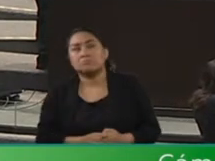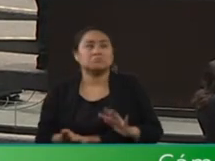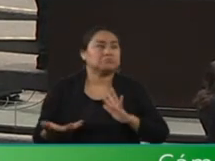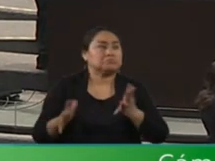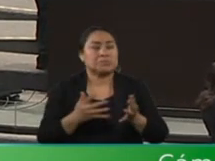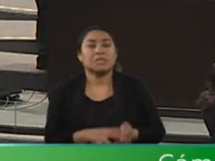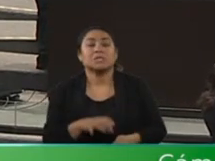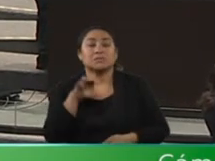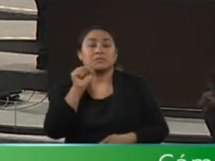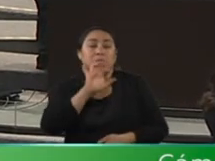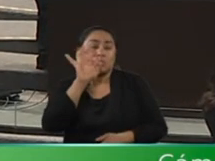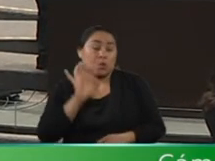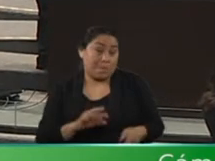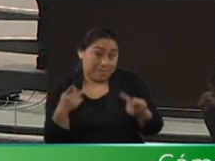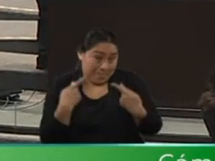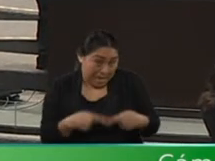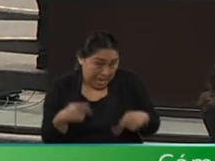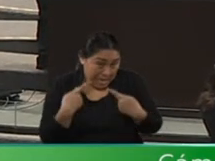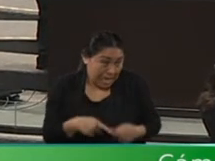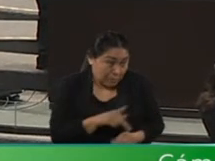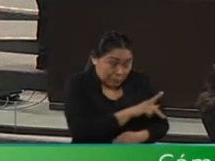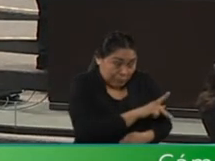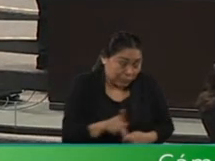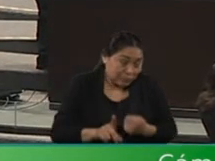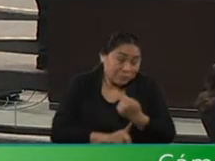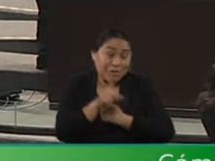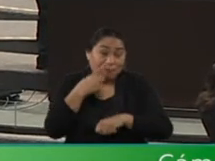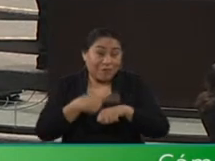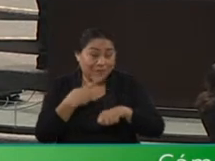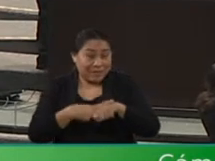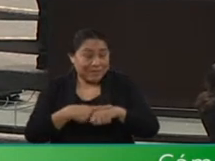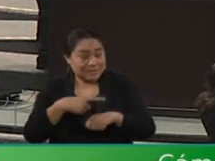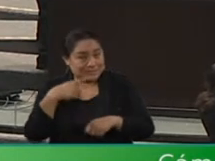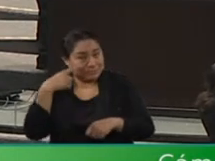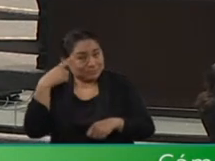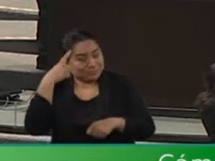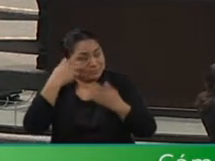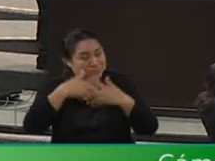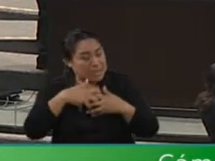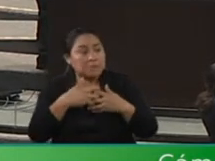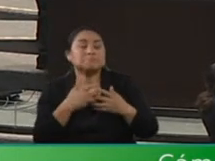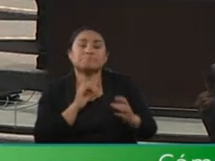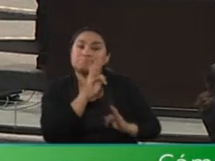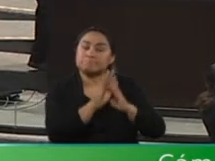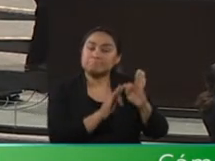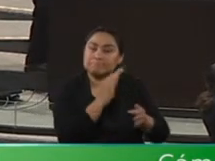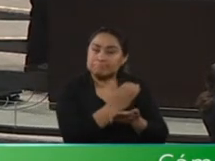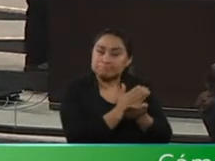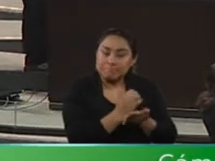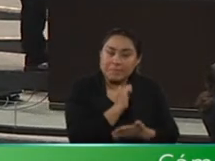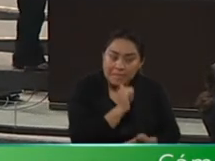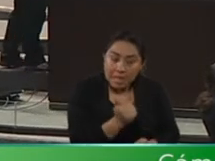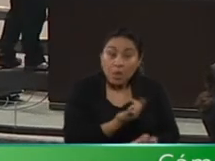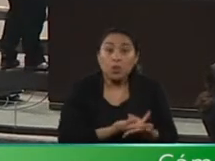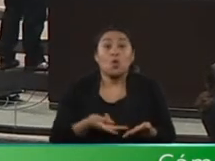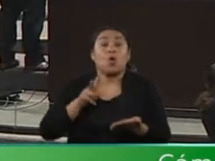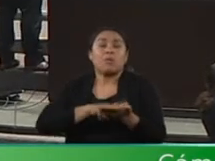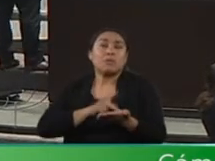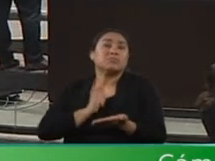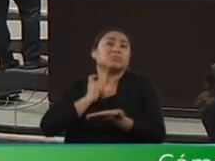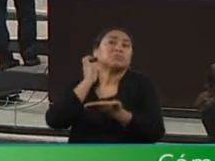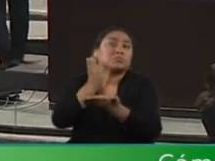por de las personas con padecimientos mentales no reciben tratamiento además Los costos asociados son